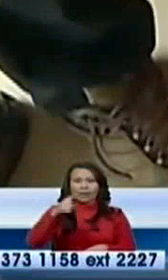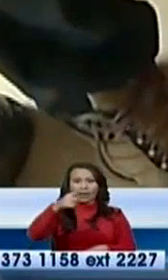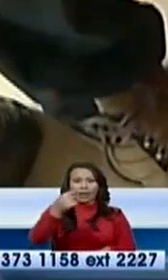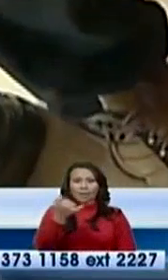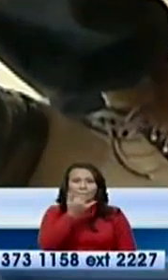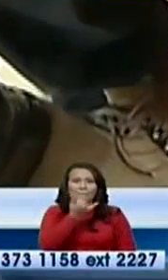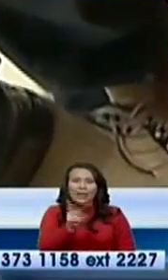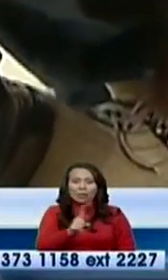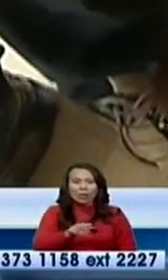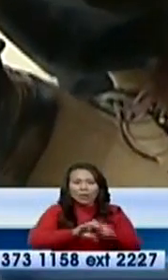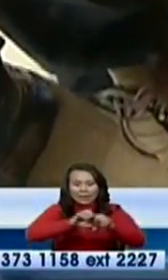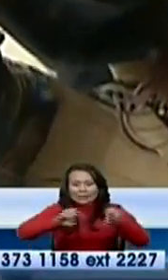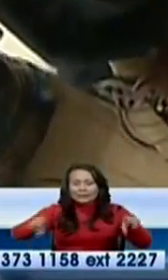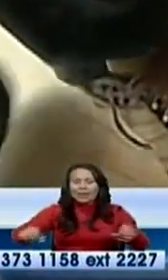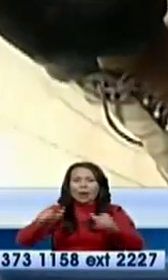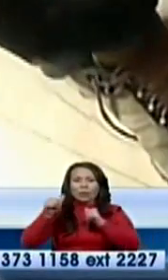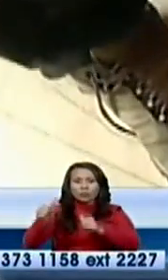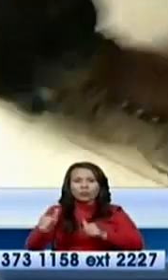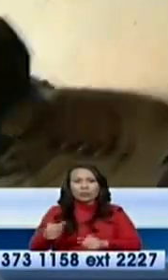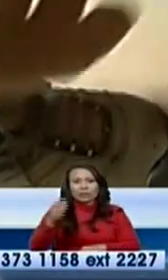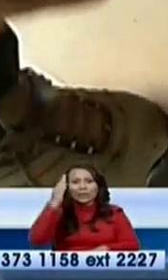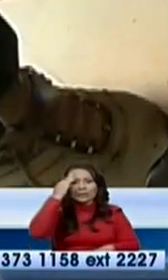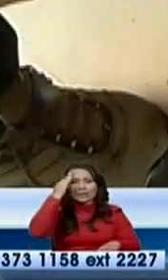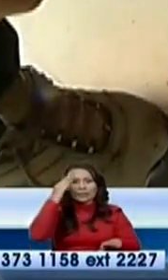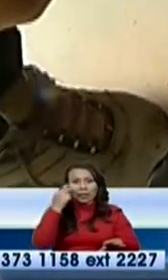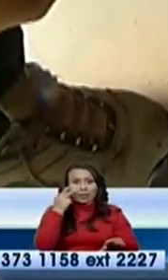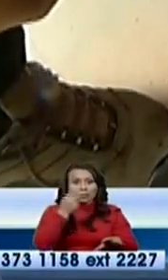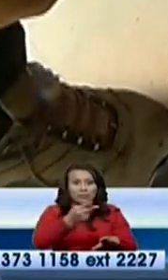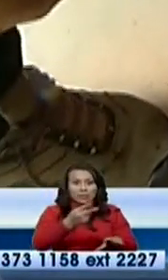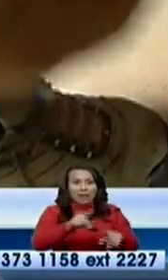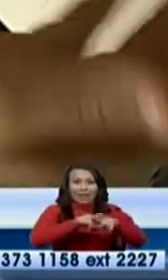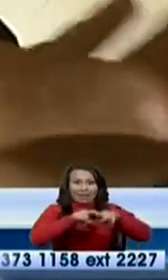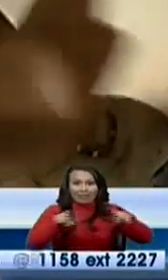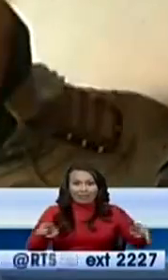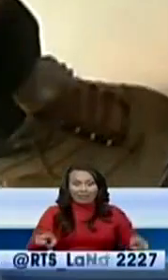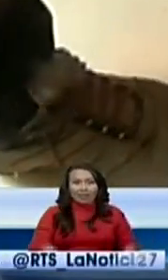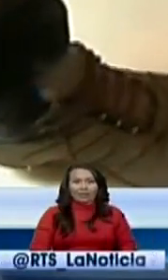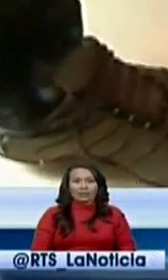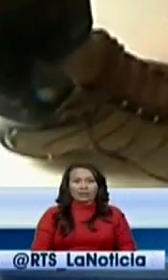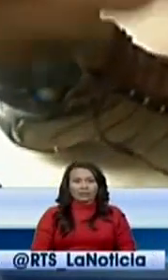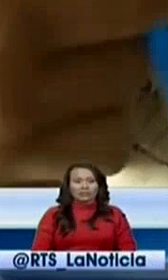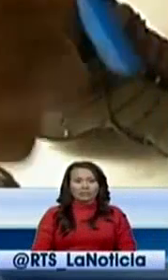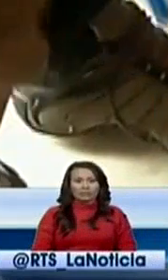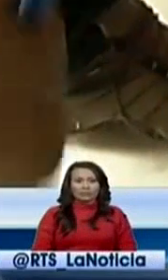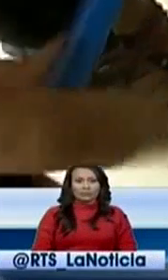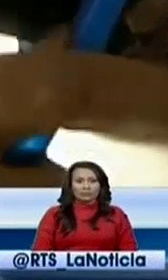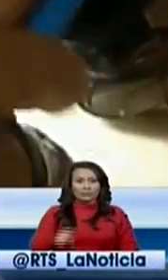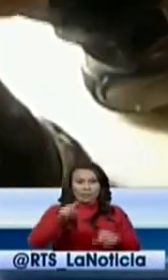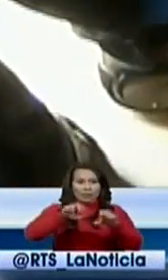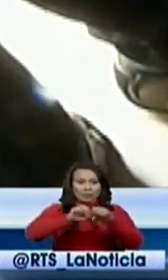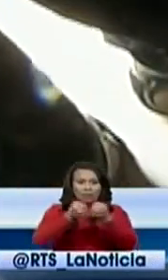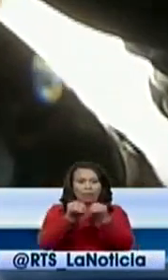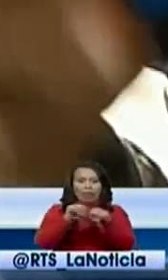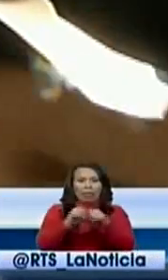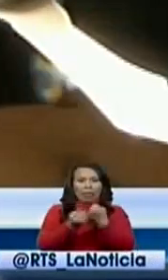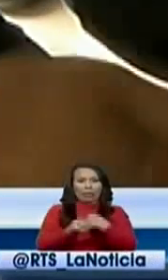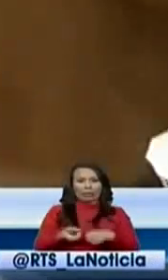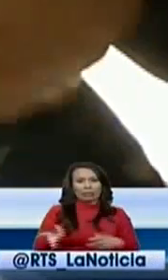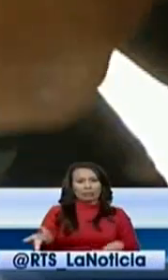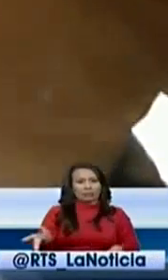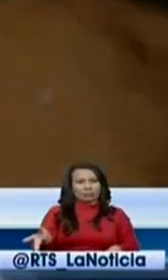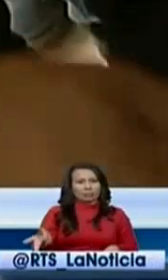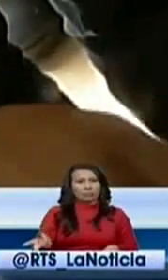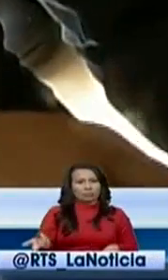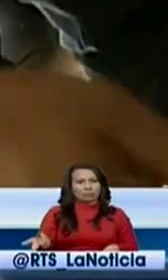una manguera adecuada. Como verán, estructuralmente es distinta. Esta es mucho más rígida, al ser más rígida